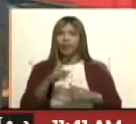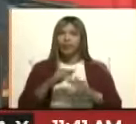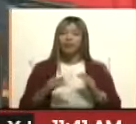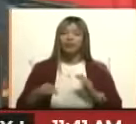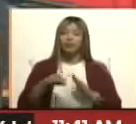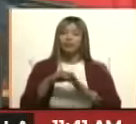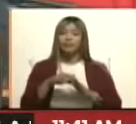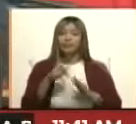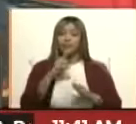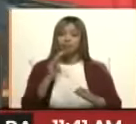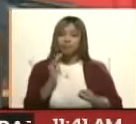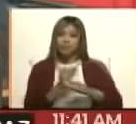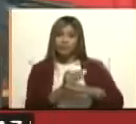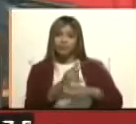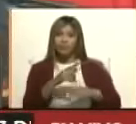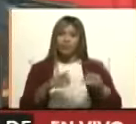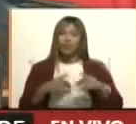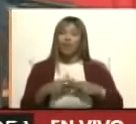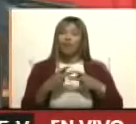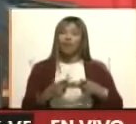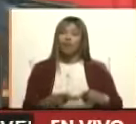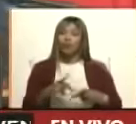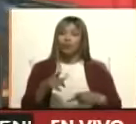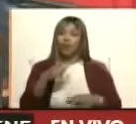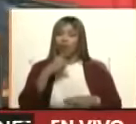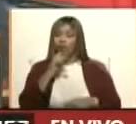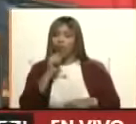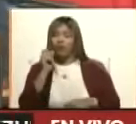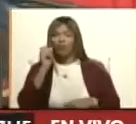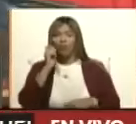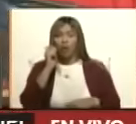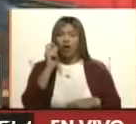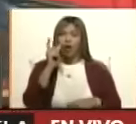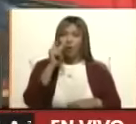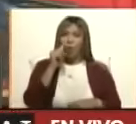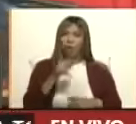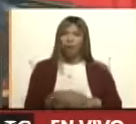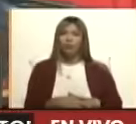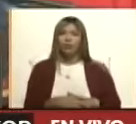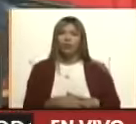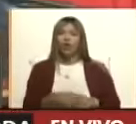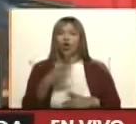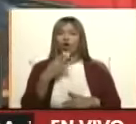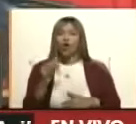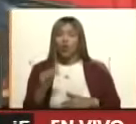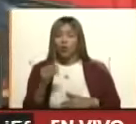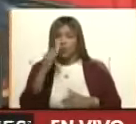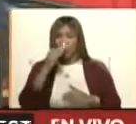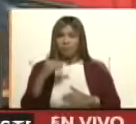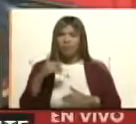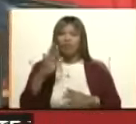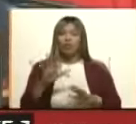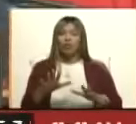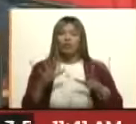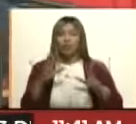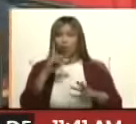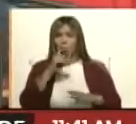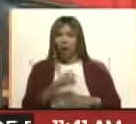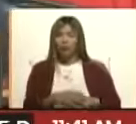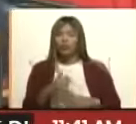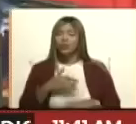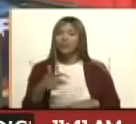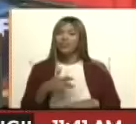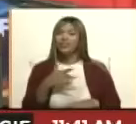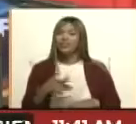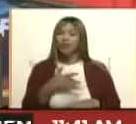nivel para impedir la voluntad de abuelos, de abuelas, de jóvenes mayores de 18 años que